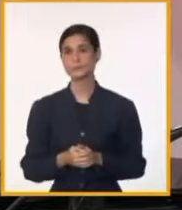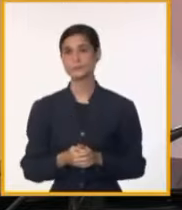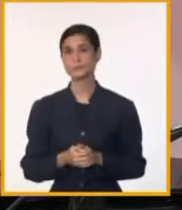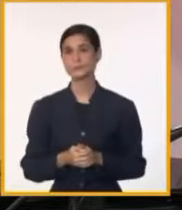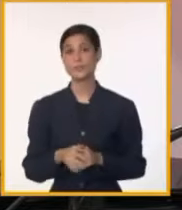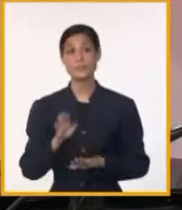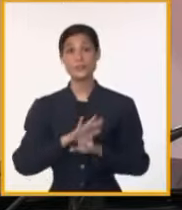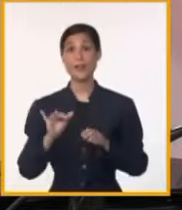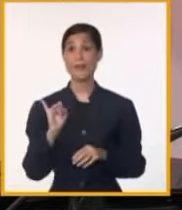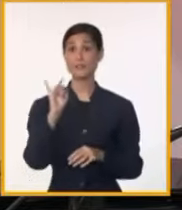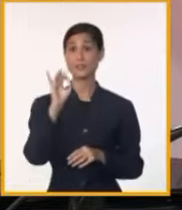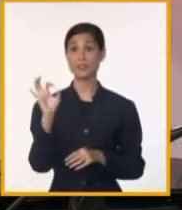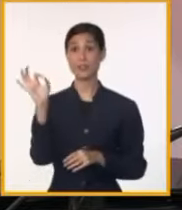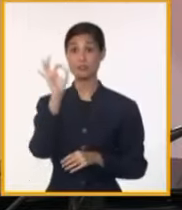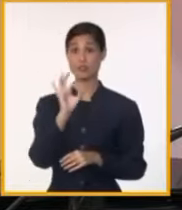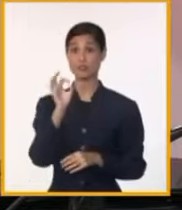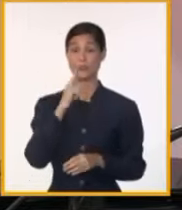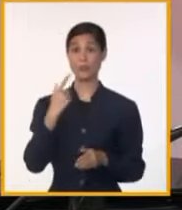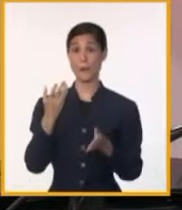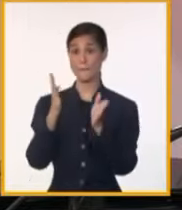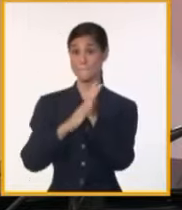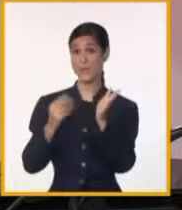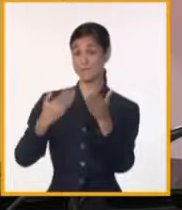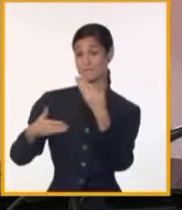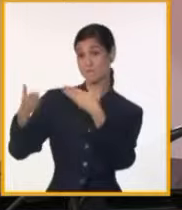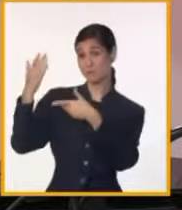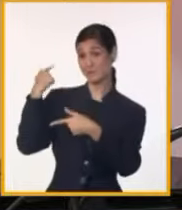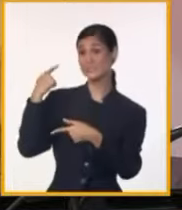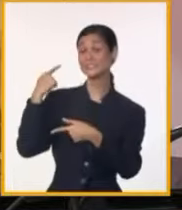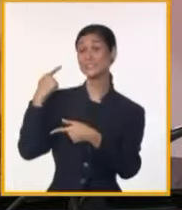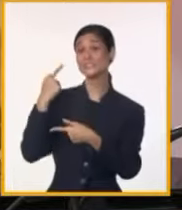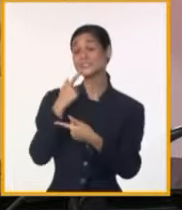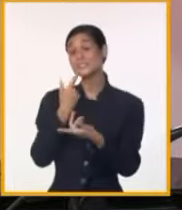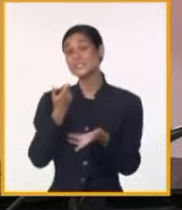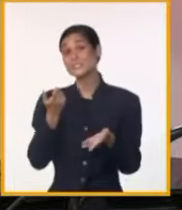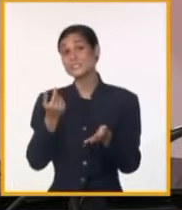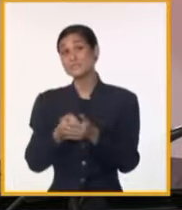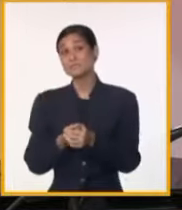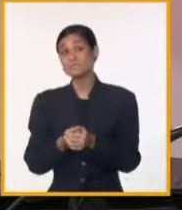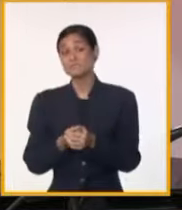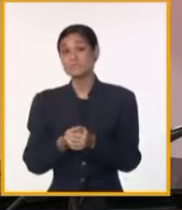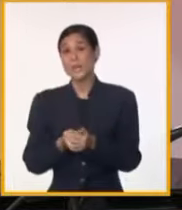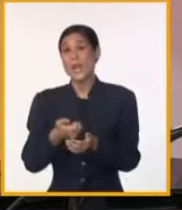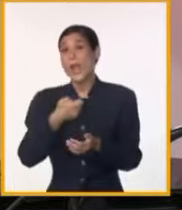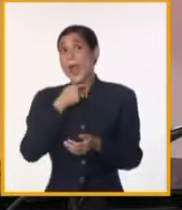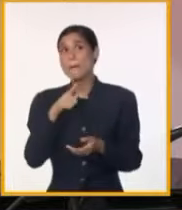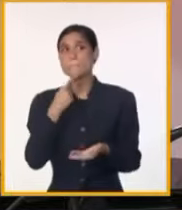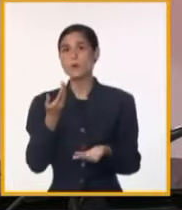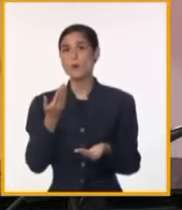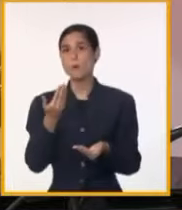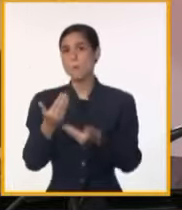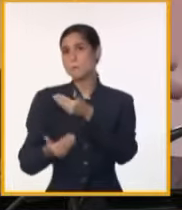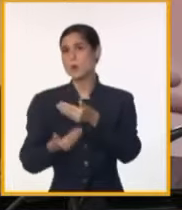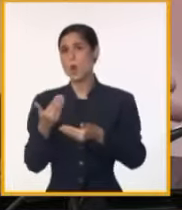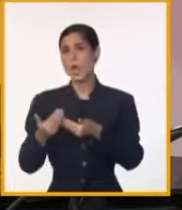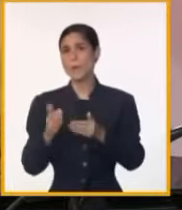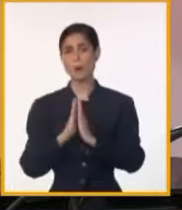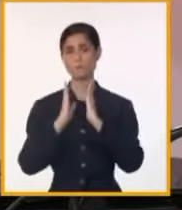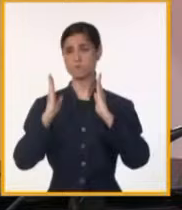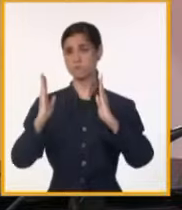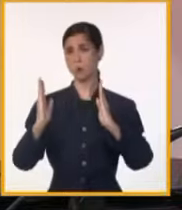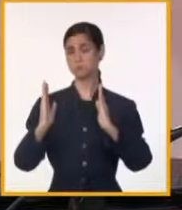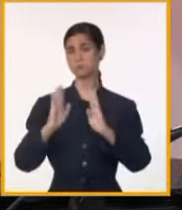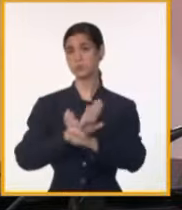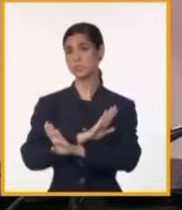7 de octubre del año pasado aquello pudiera ser un un acontecimiento que ahondara aún